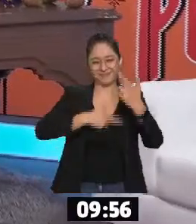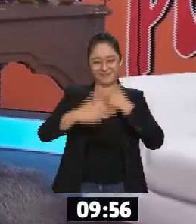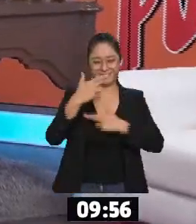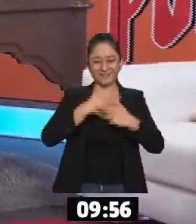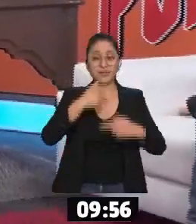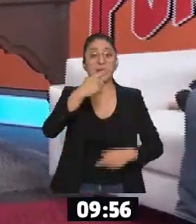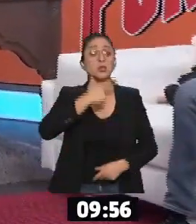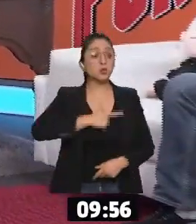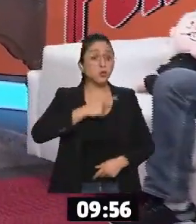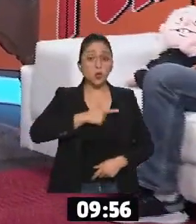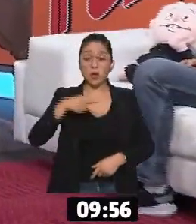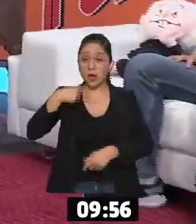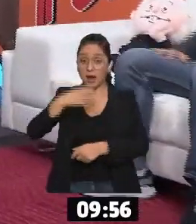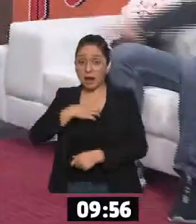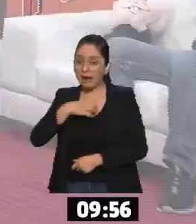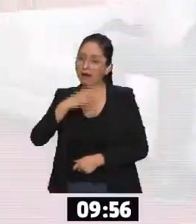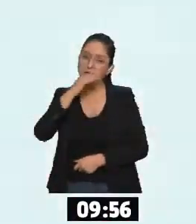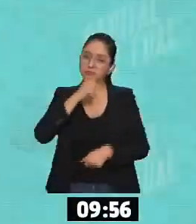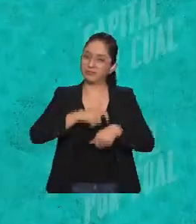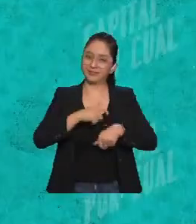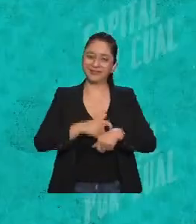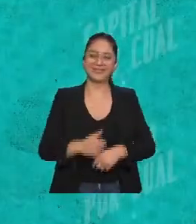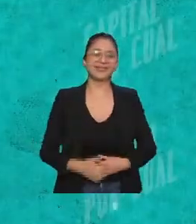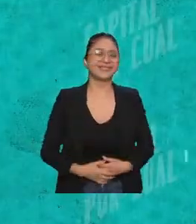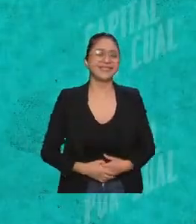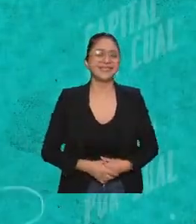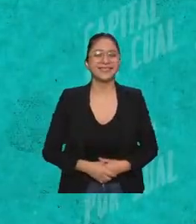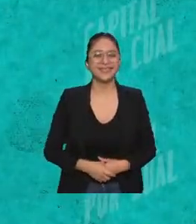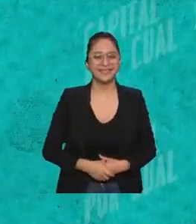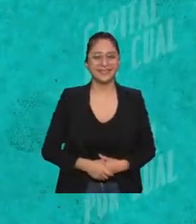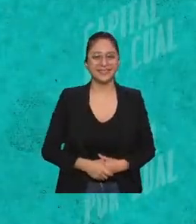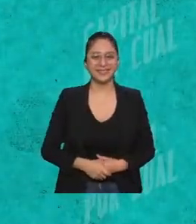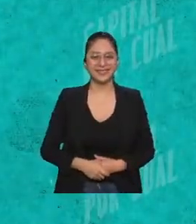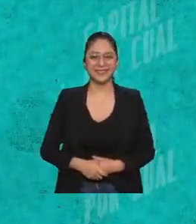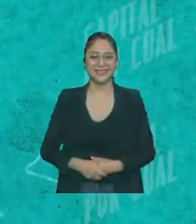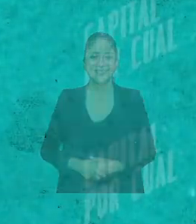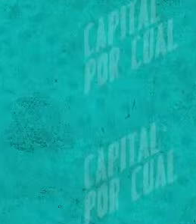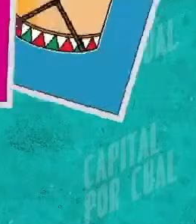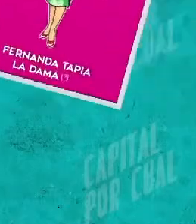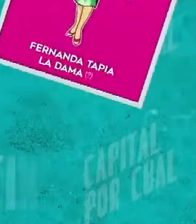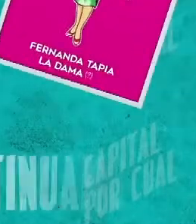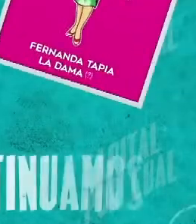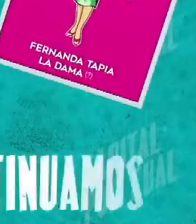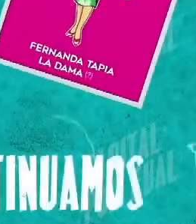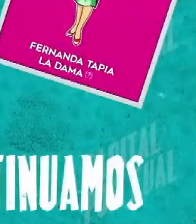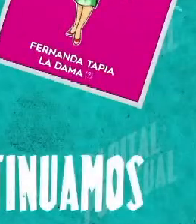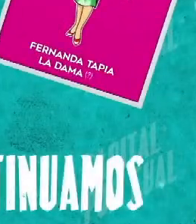2 ya no le da tiempo. Ahorita venimos. ¡Vámonos! Listo.